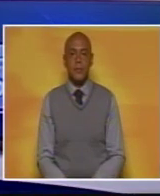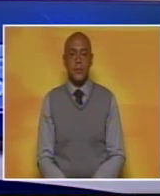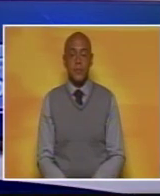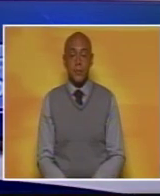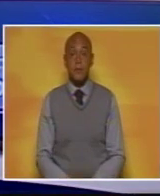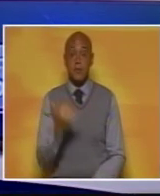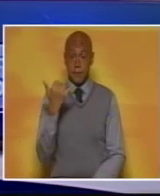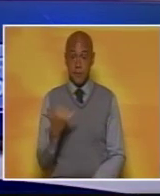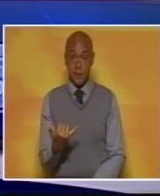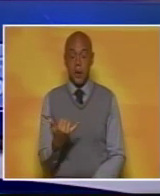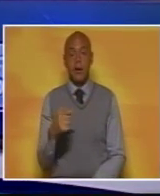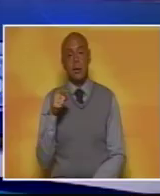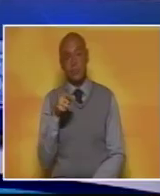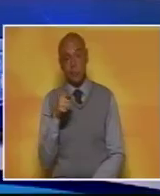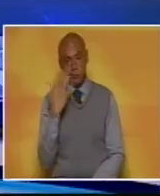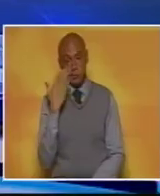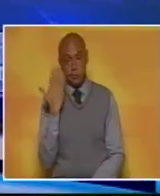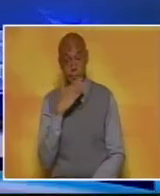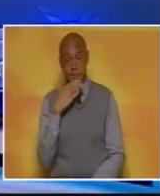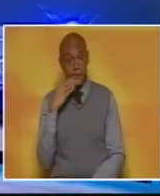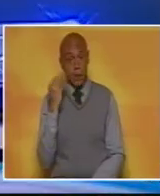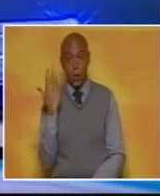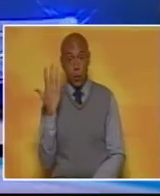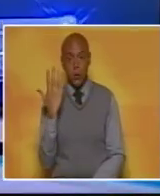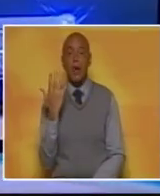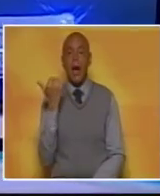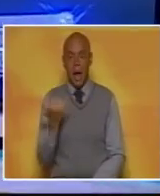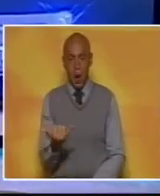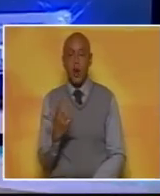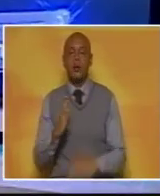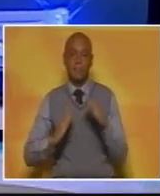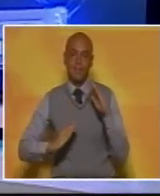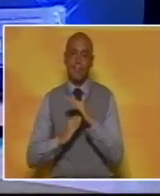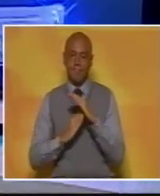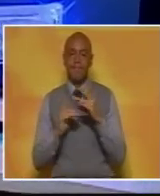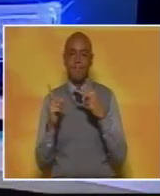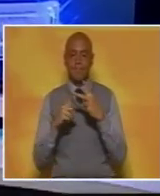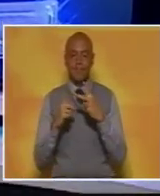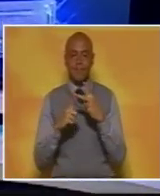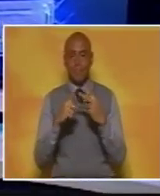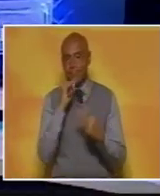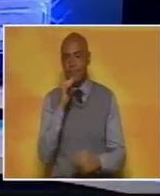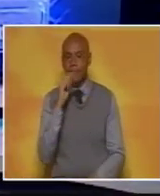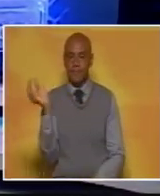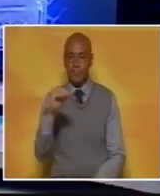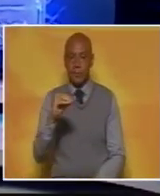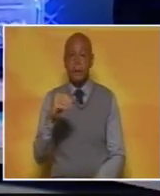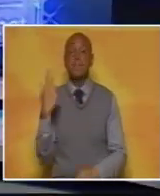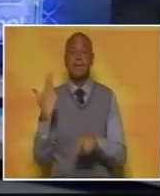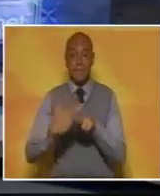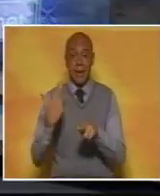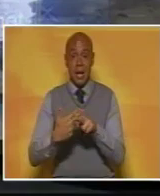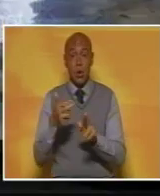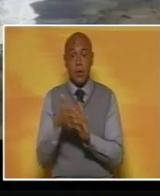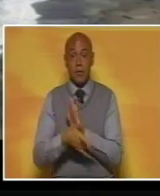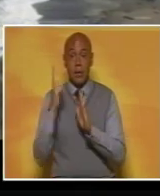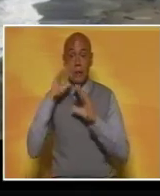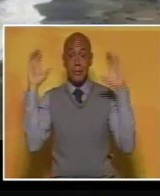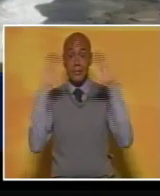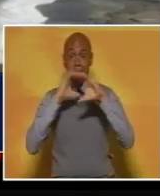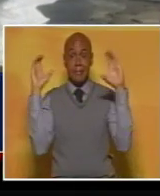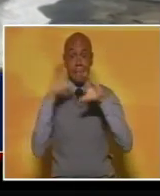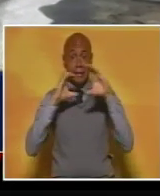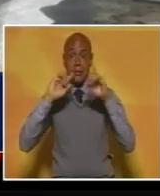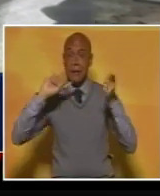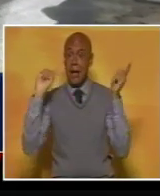Y con esta dulce noticia del cacao venezolano, amigos, hacemos una nueva pausa. Al regreso, en peligro. El cambio climático